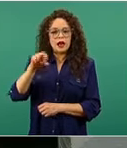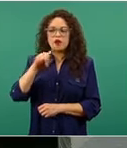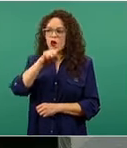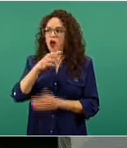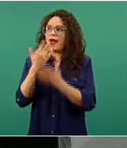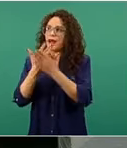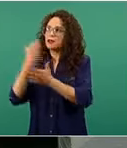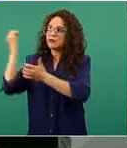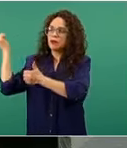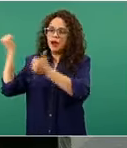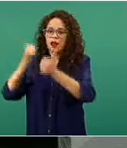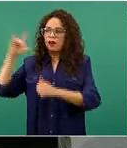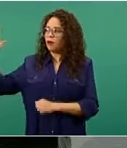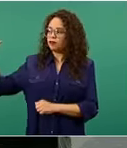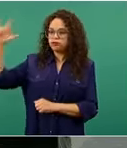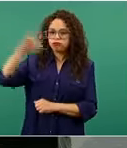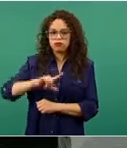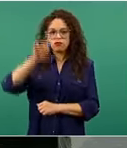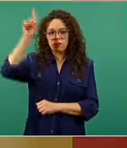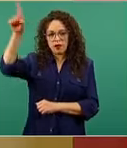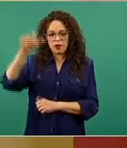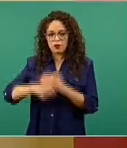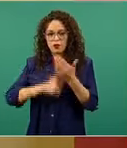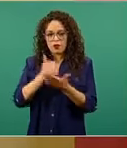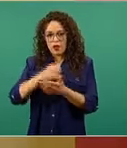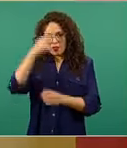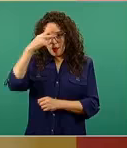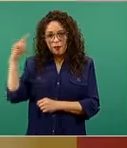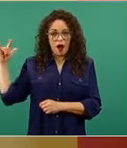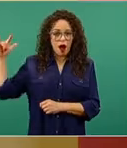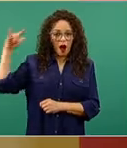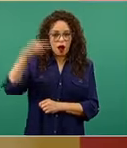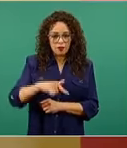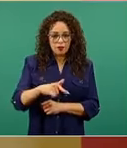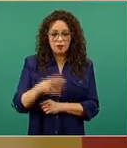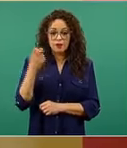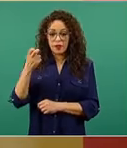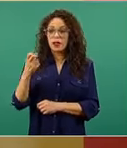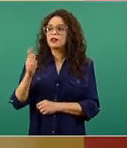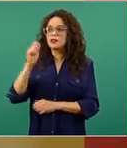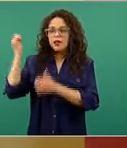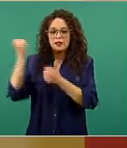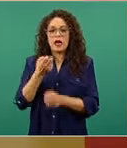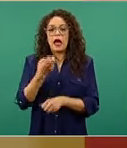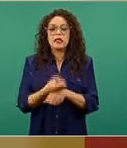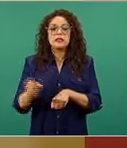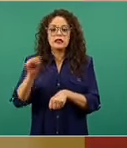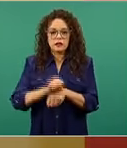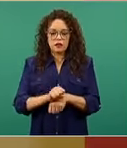de la Ciudad de México. Es el segundo de tres embarques de la vacuna Pfizer que estaban contemplados para esta semana,